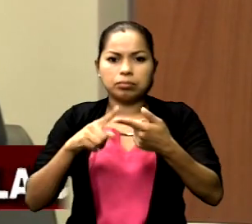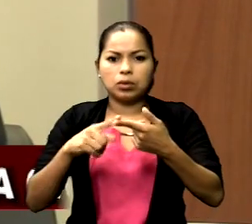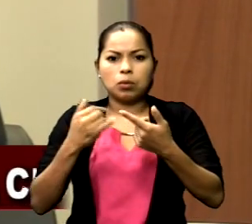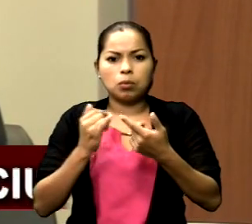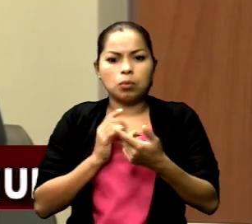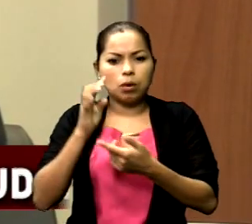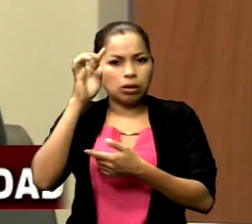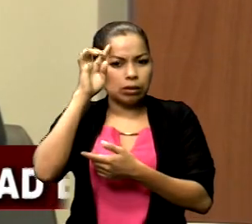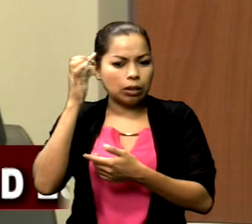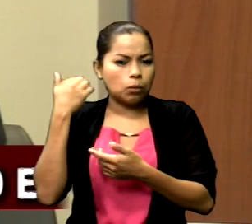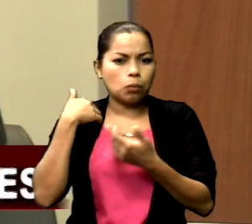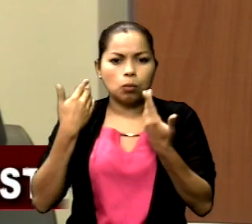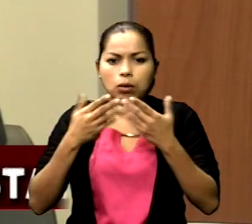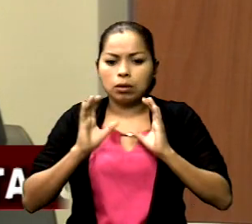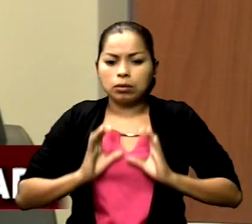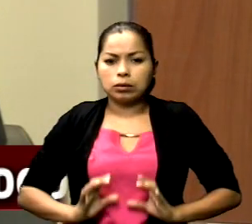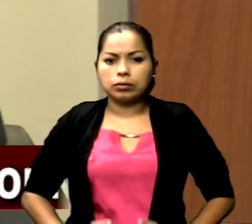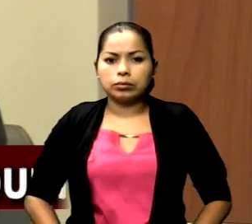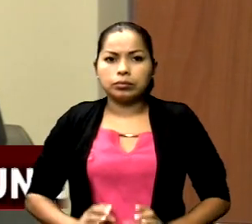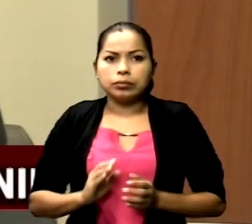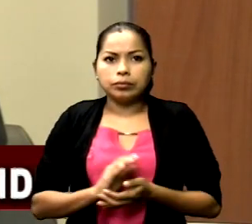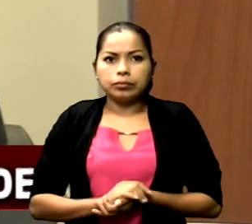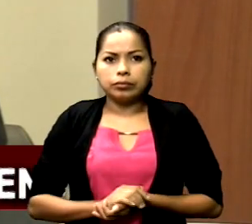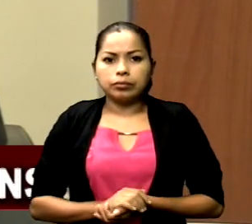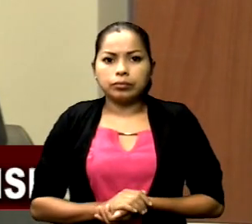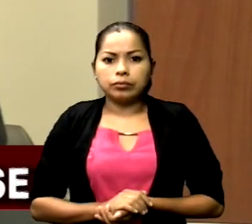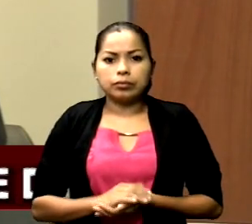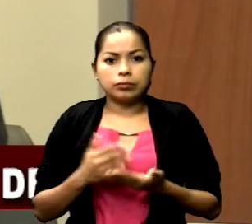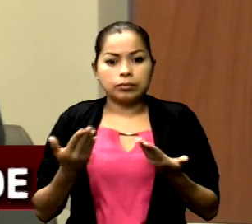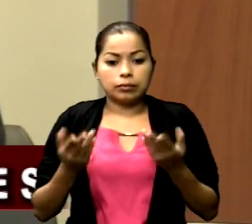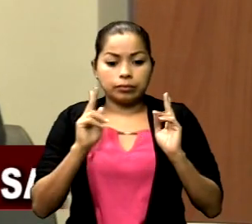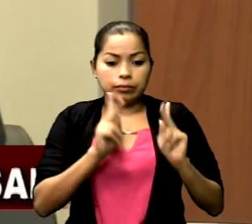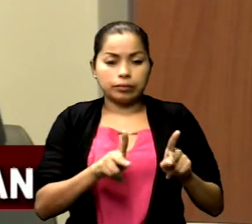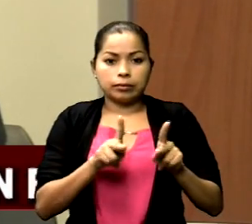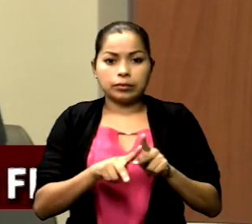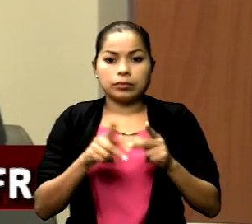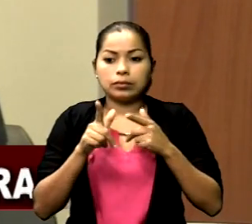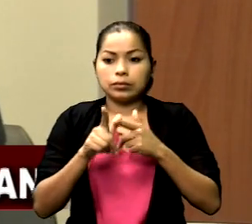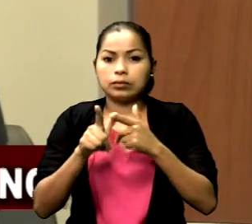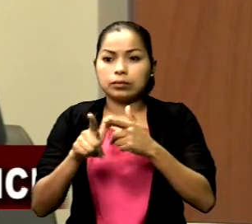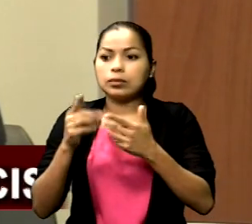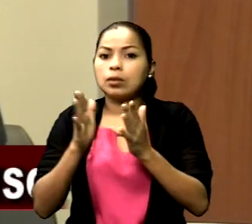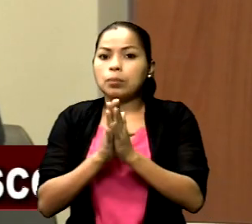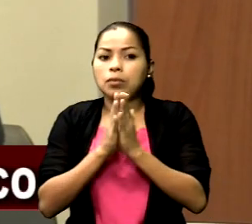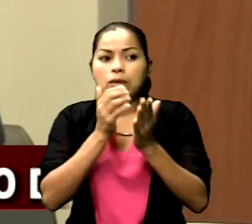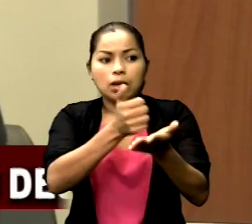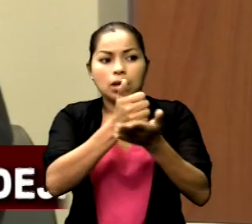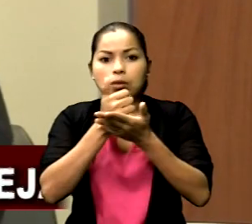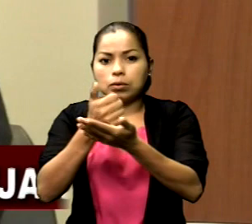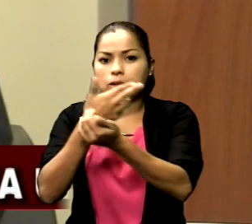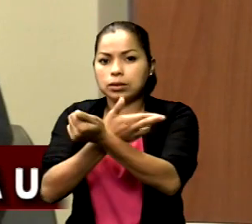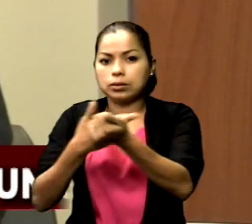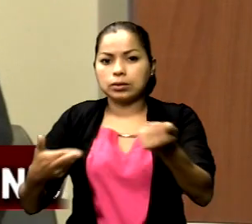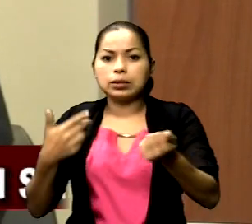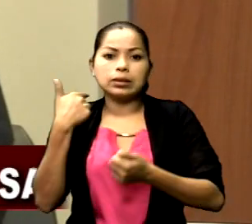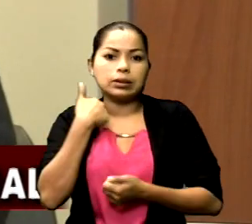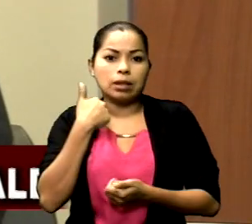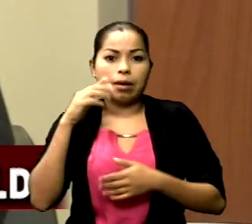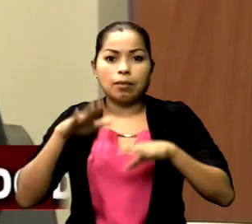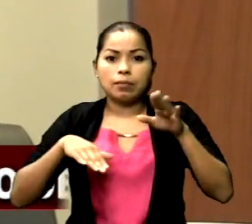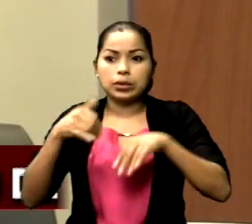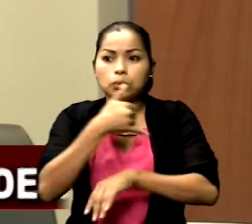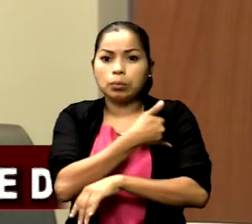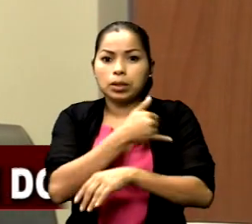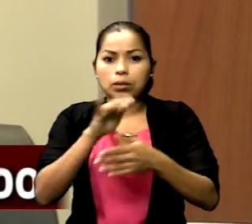vaso, de un órgano, etcétera, y entonces la gente corre, por favor, la sangre, pero a veces